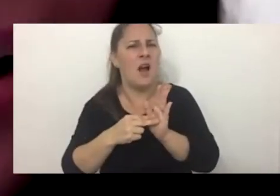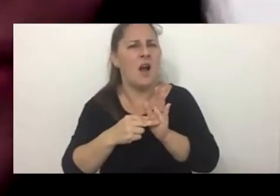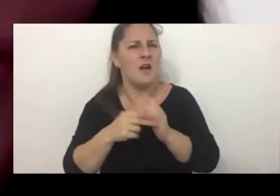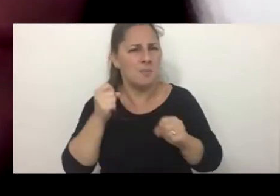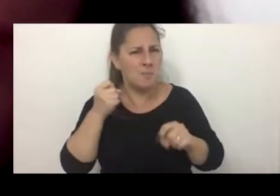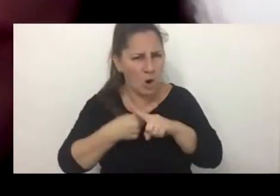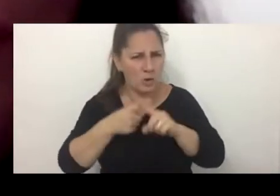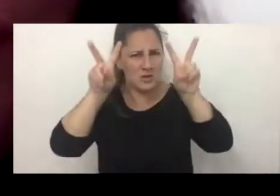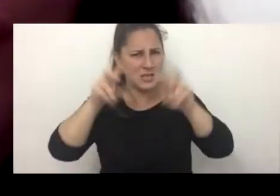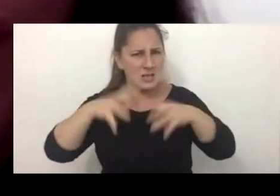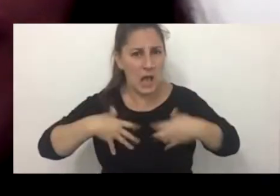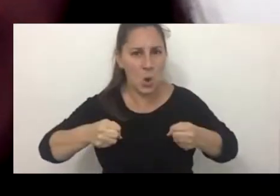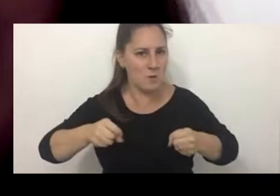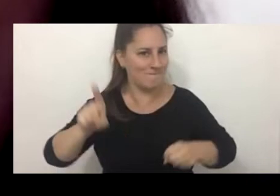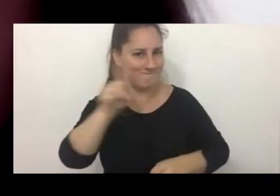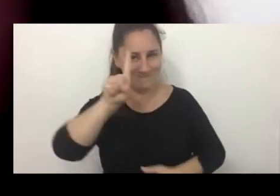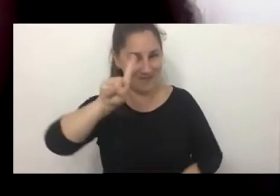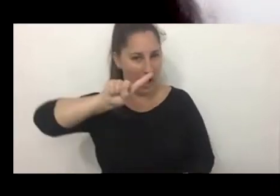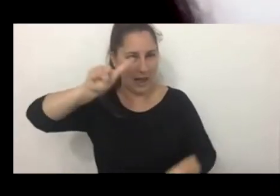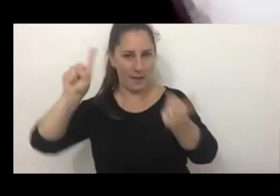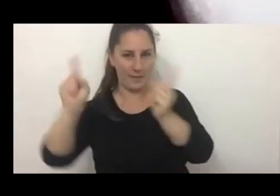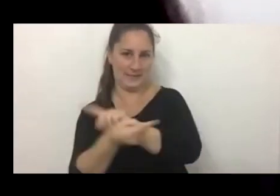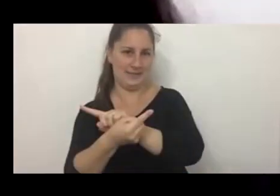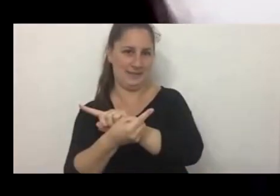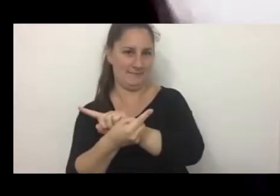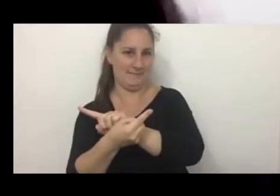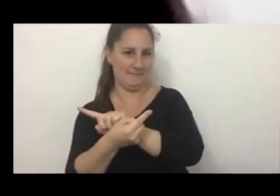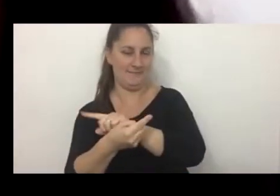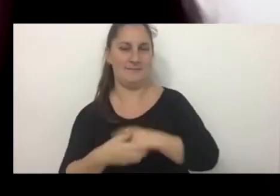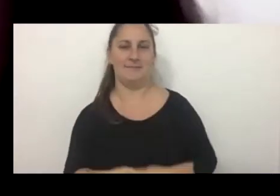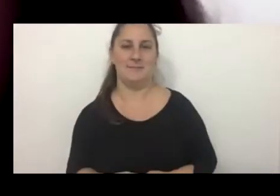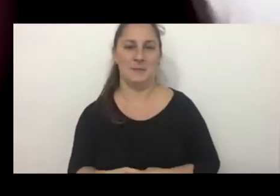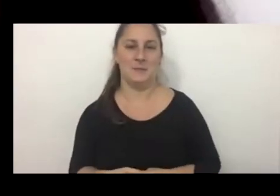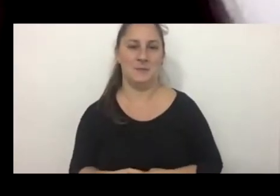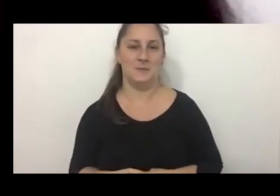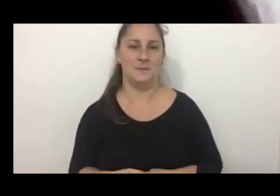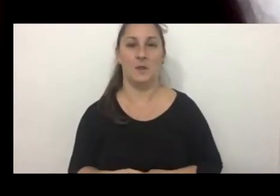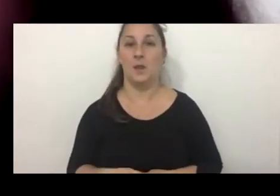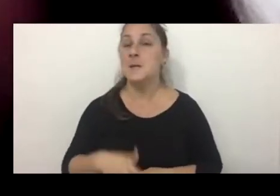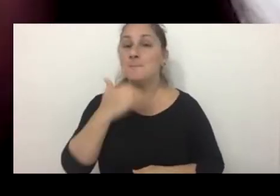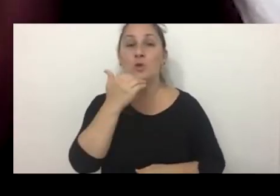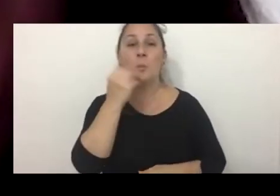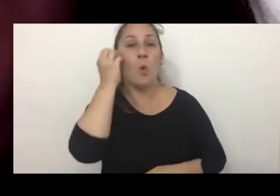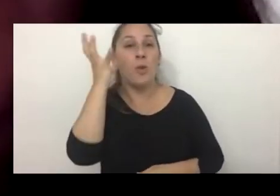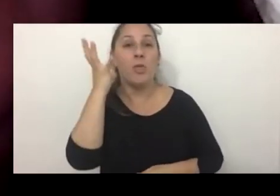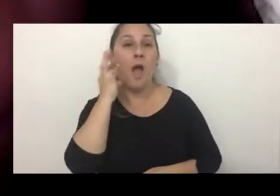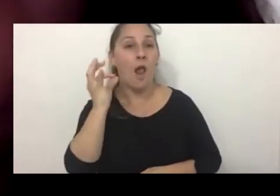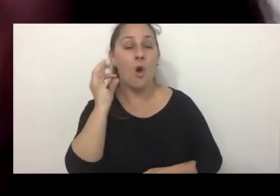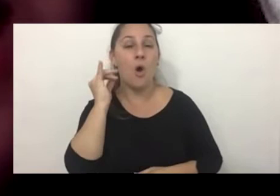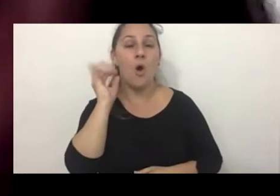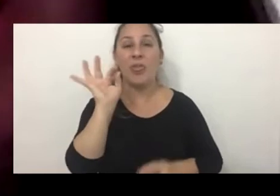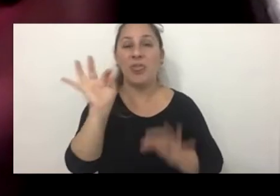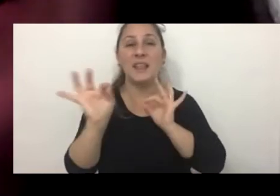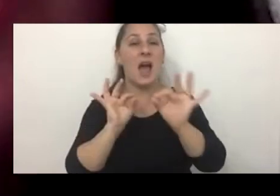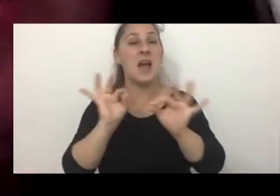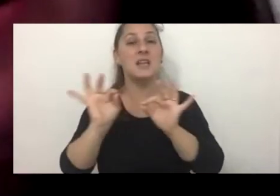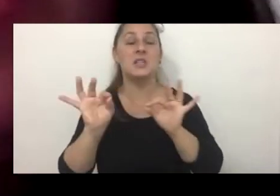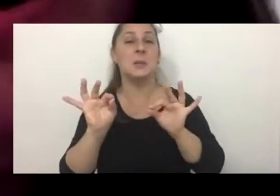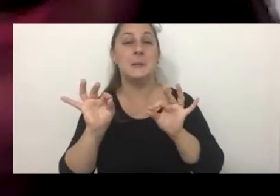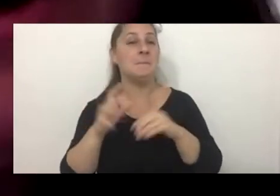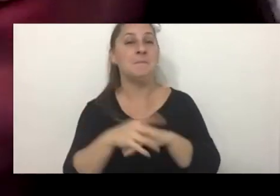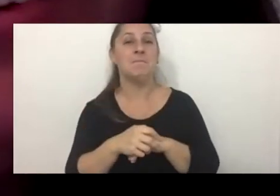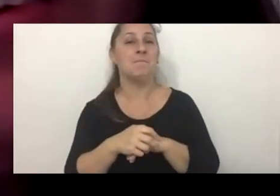tenés que dejar hacer. Y eso es un error. ¿Sí? A veces me gusta hacer el chiste de que